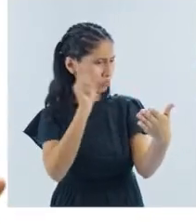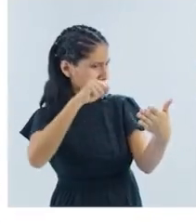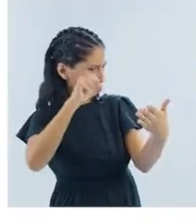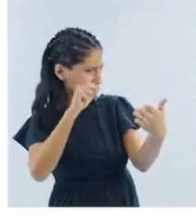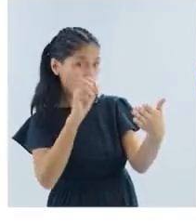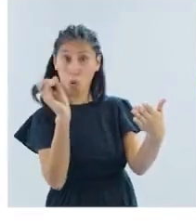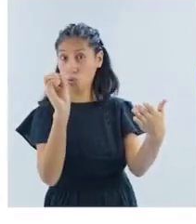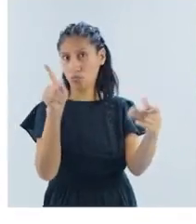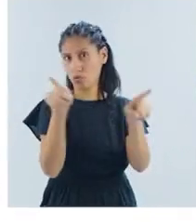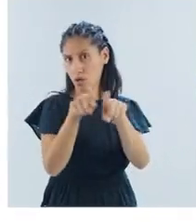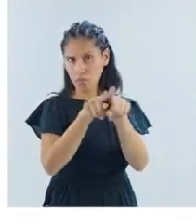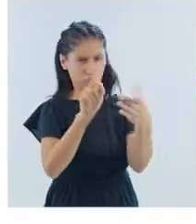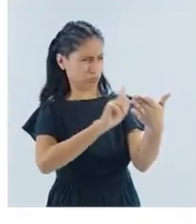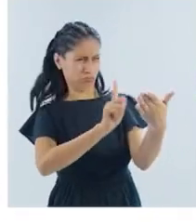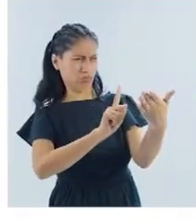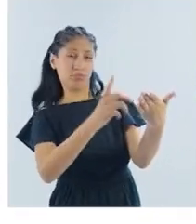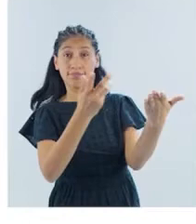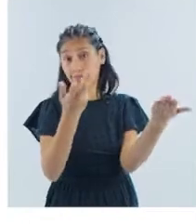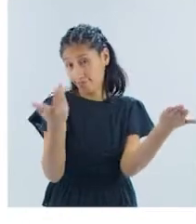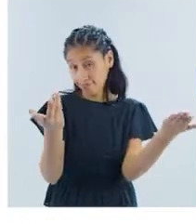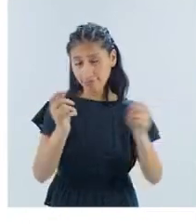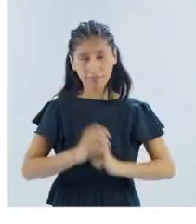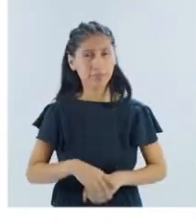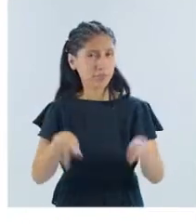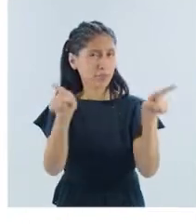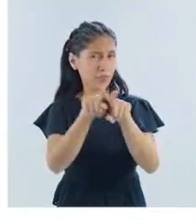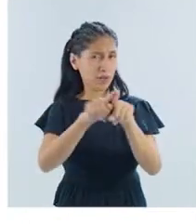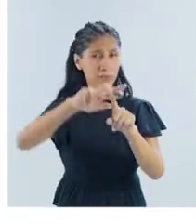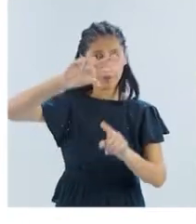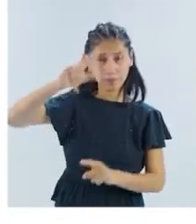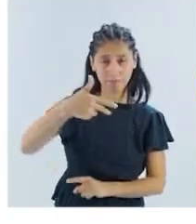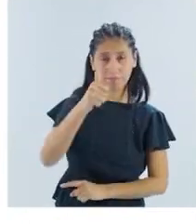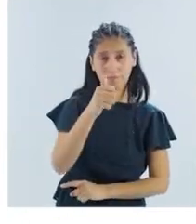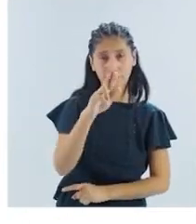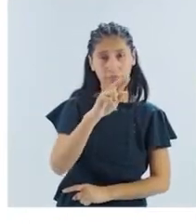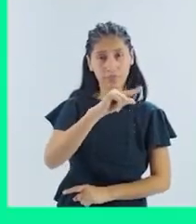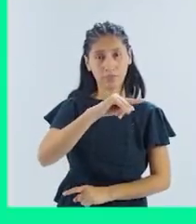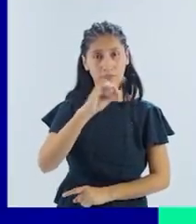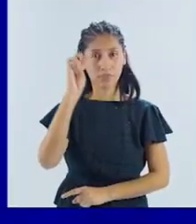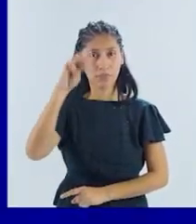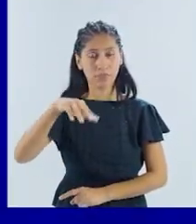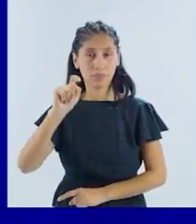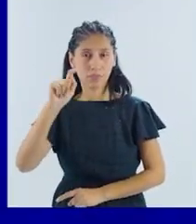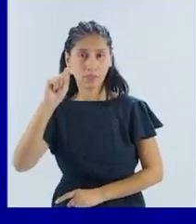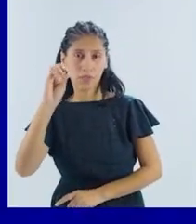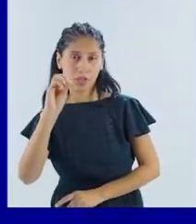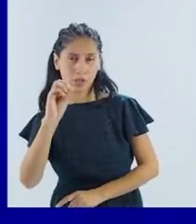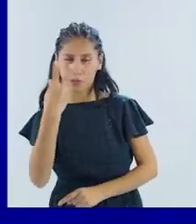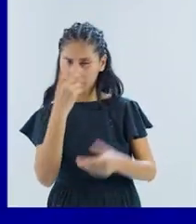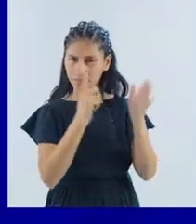en contra. Ahora veremos el tercer argumento que va muy relacionado al anterior.